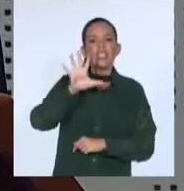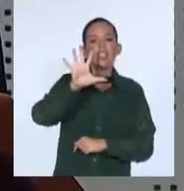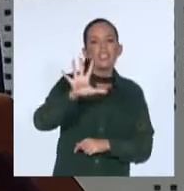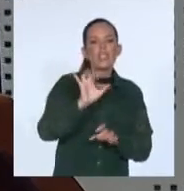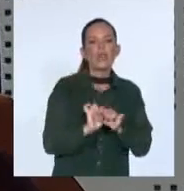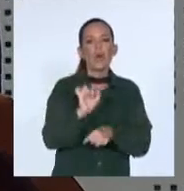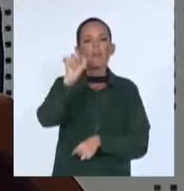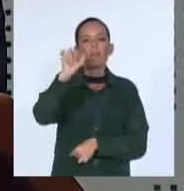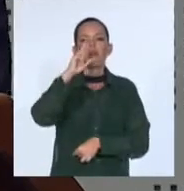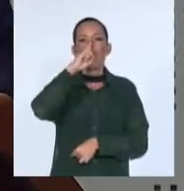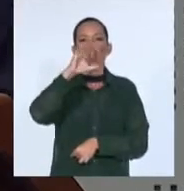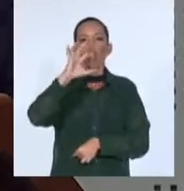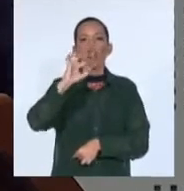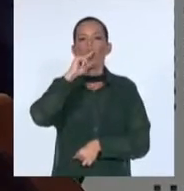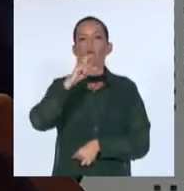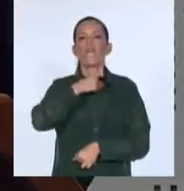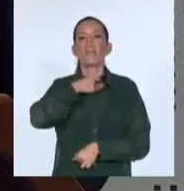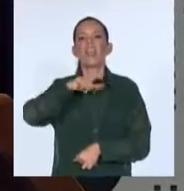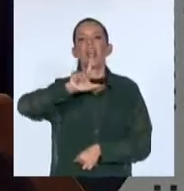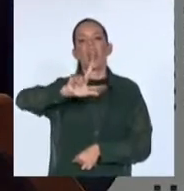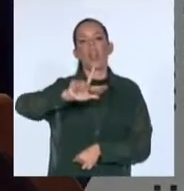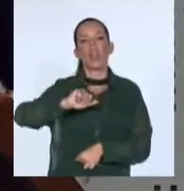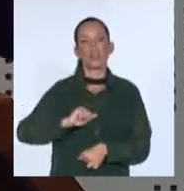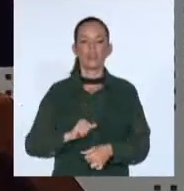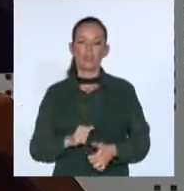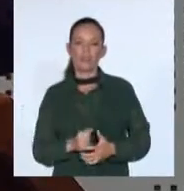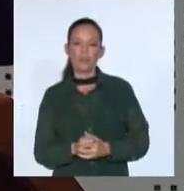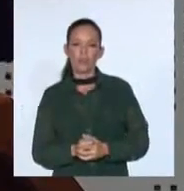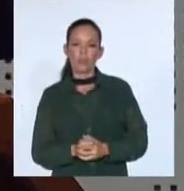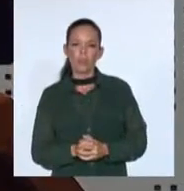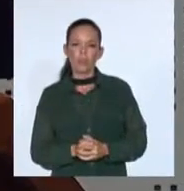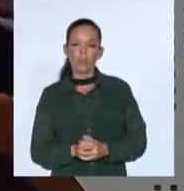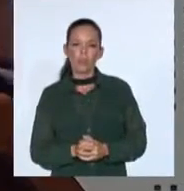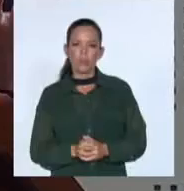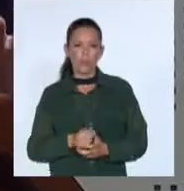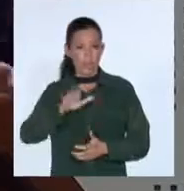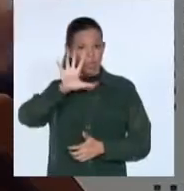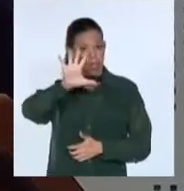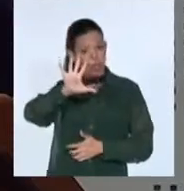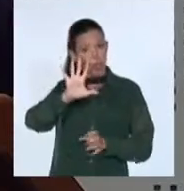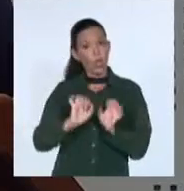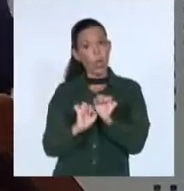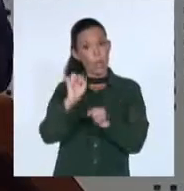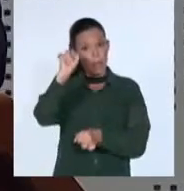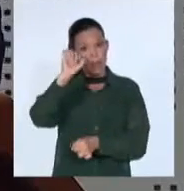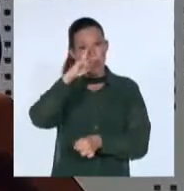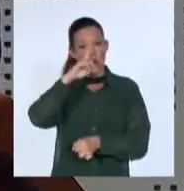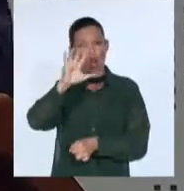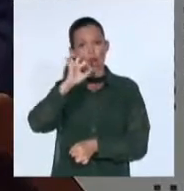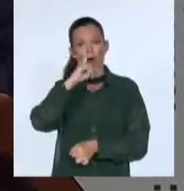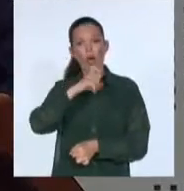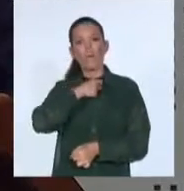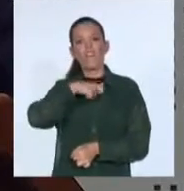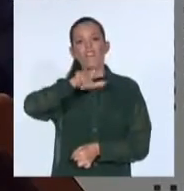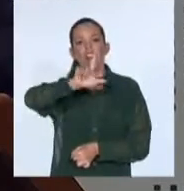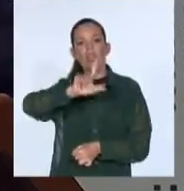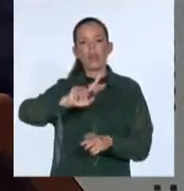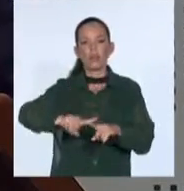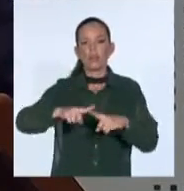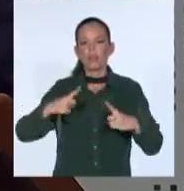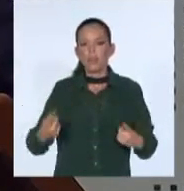en su historia. Los 5 premios Nobel han sido hijos de la educación